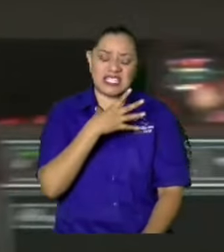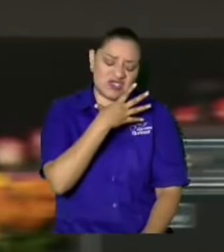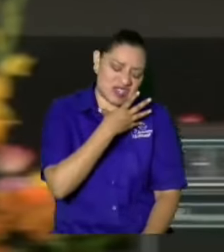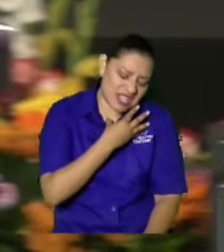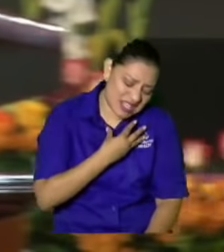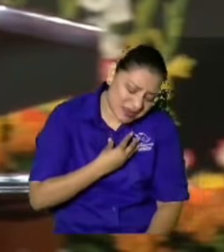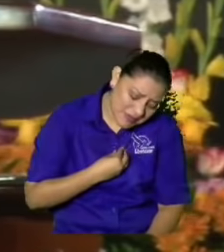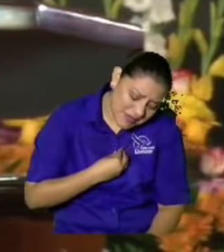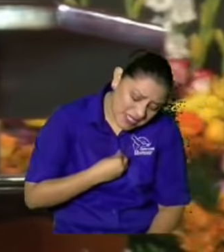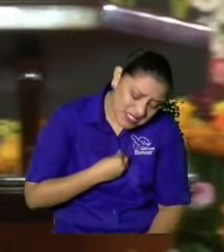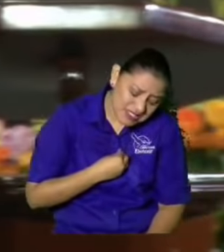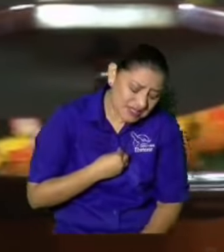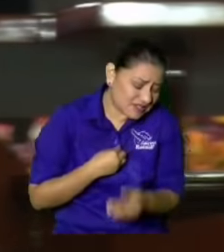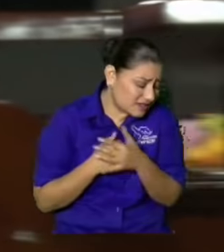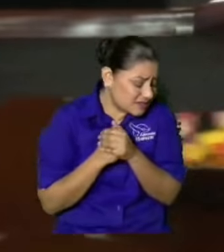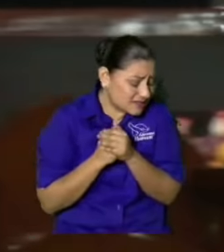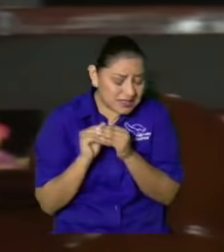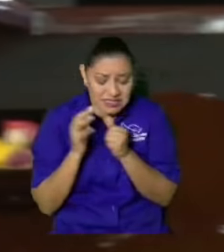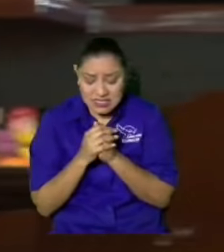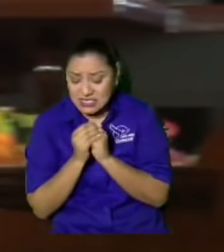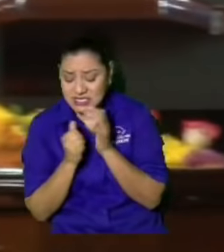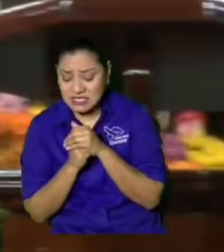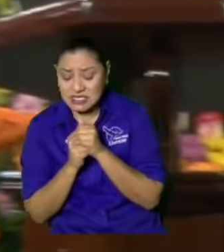depresión, con un estrés.